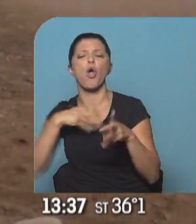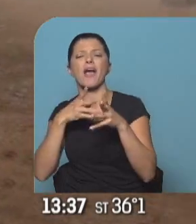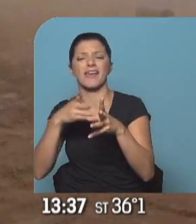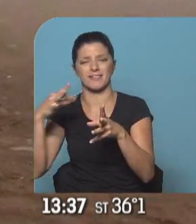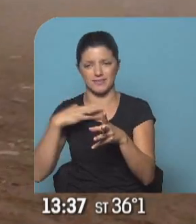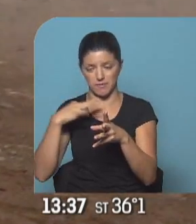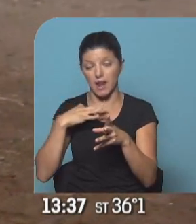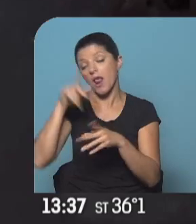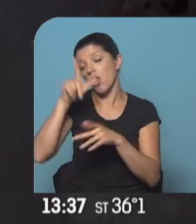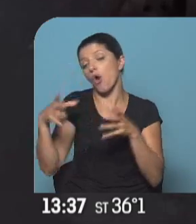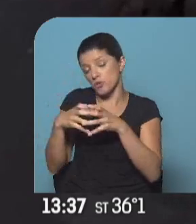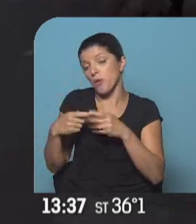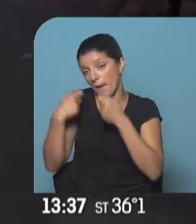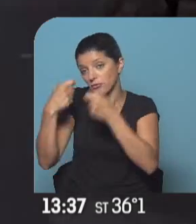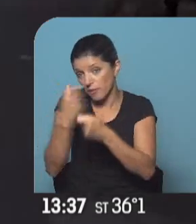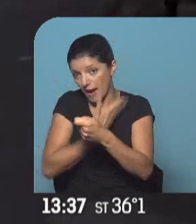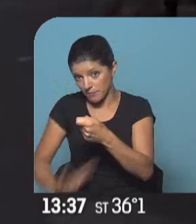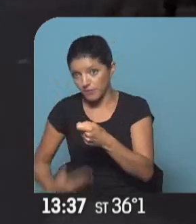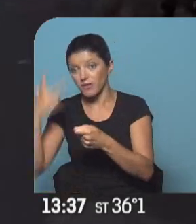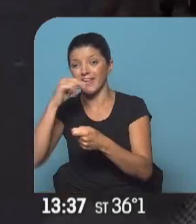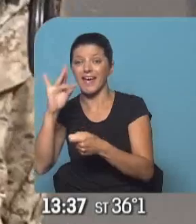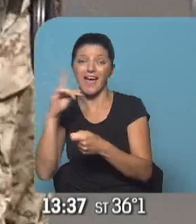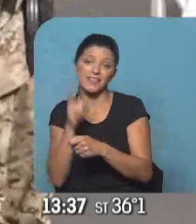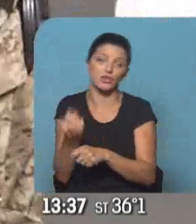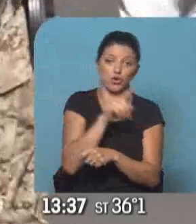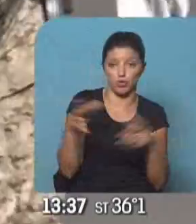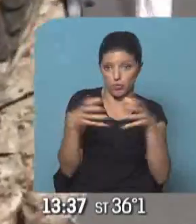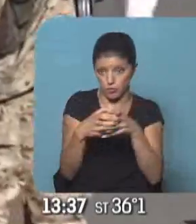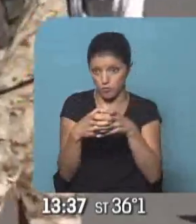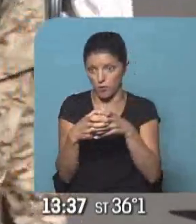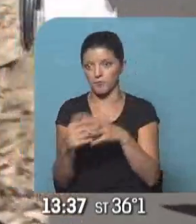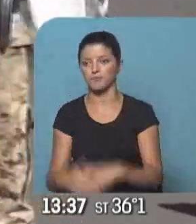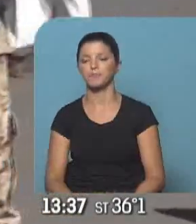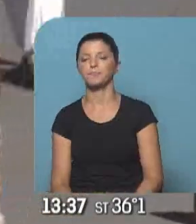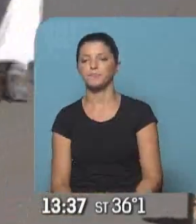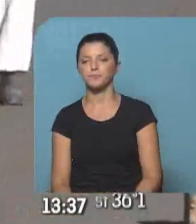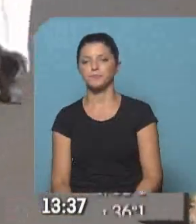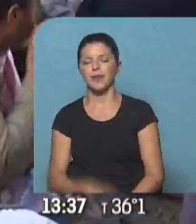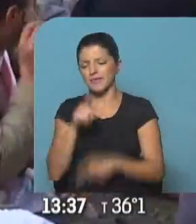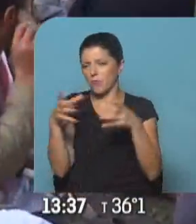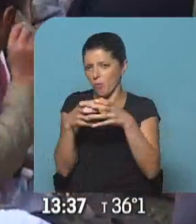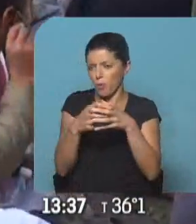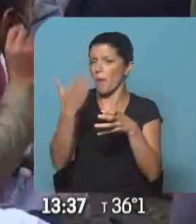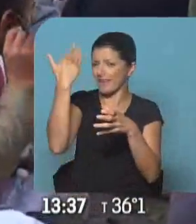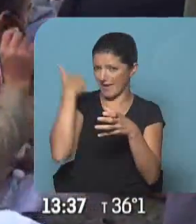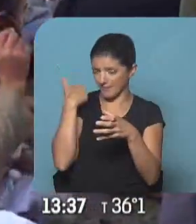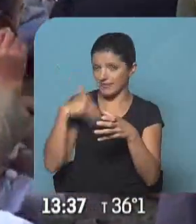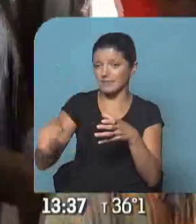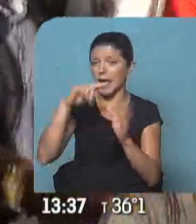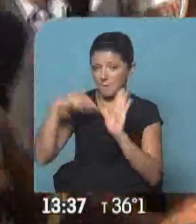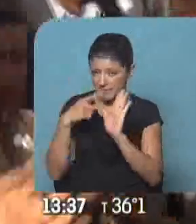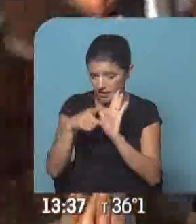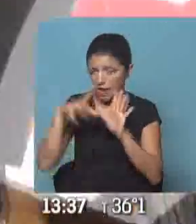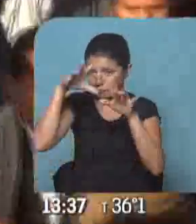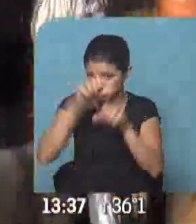fuerzas leales al gobierno y el movimiento Houthi. Este grupo, que ya había tomado el control de Sanaa, la capital,